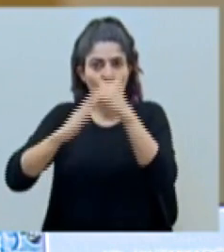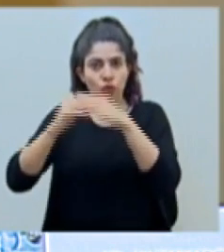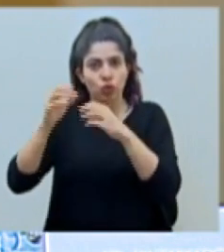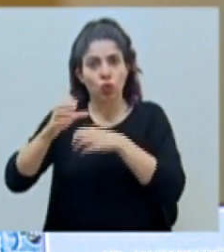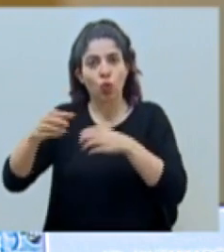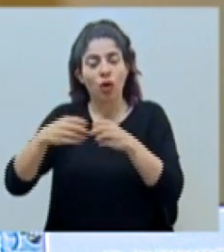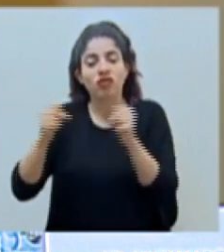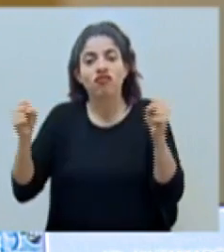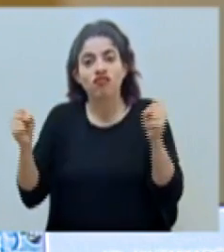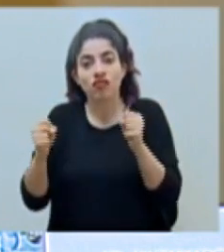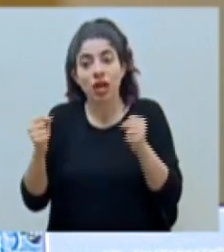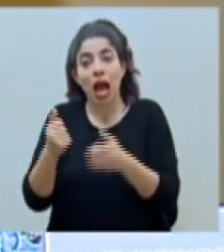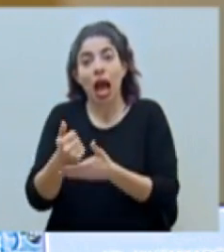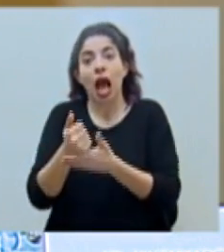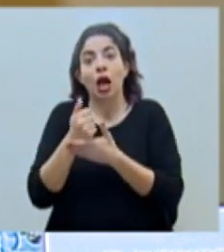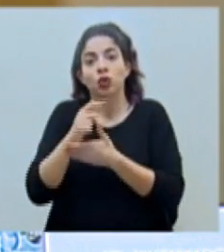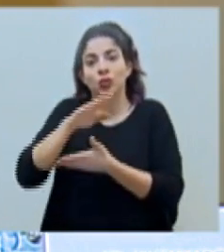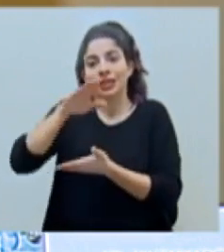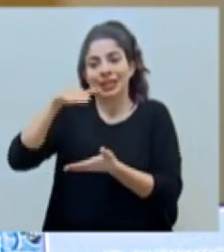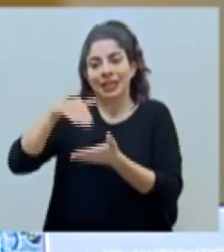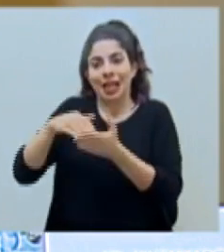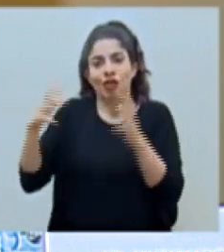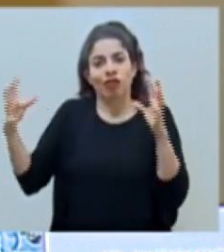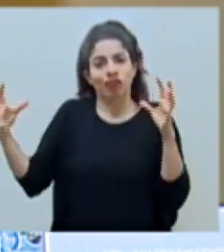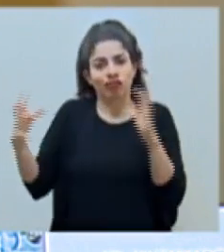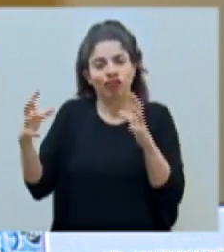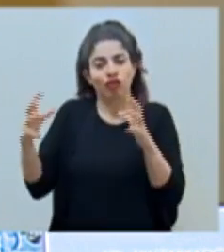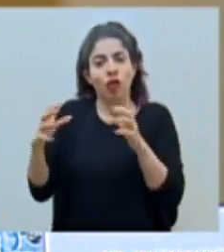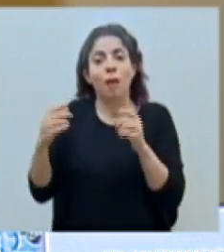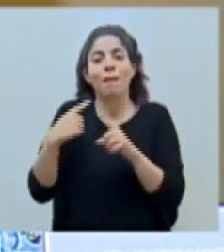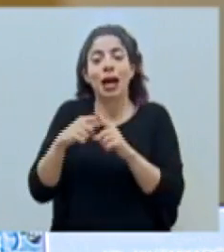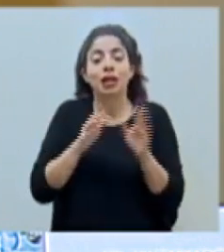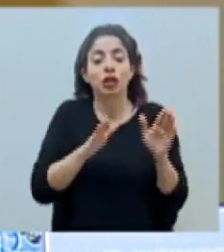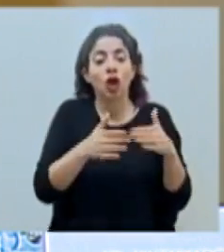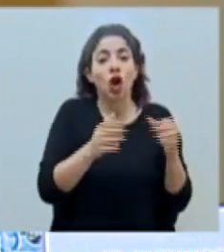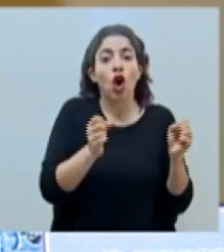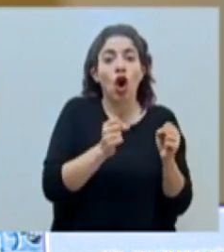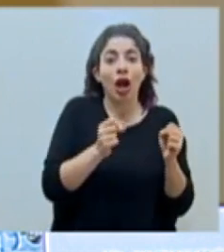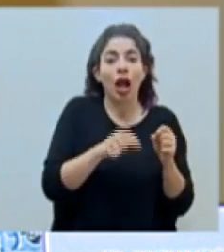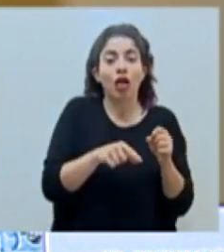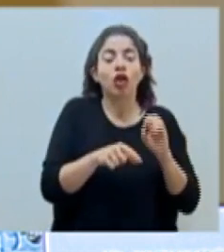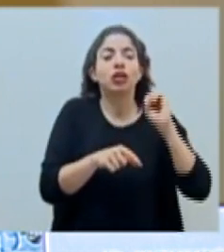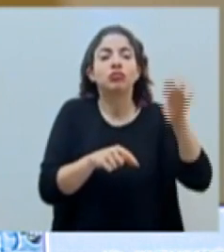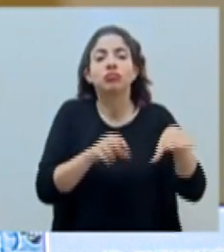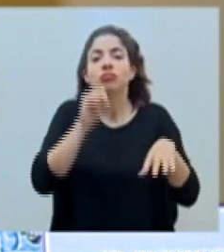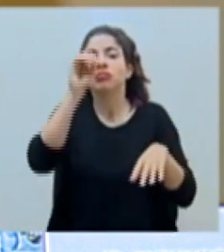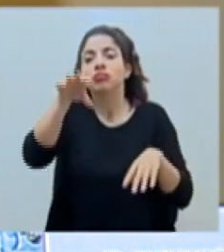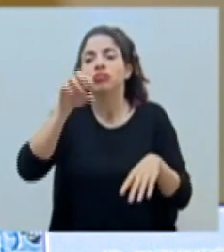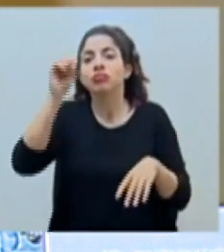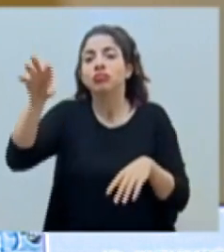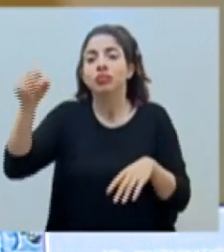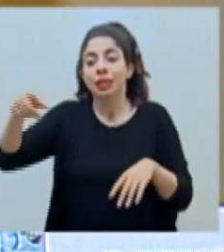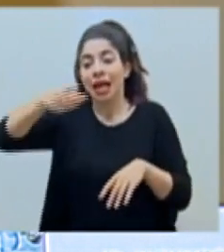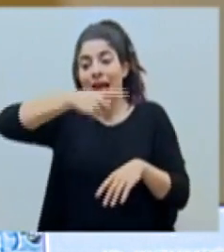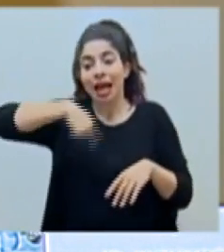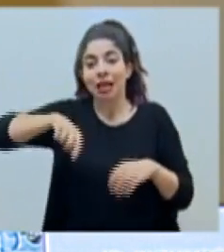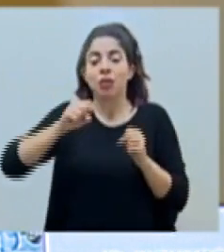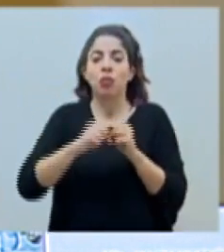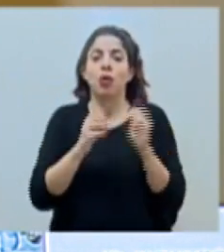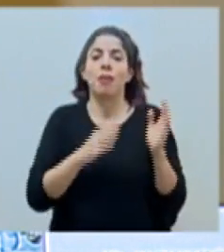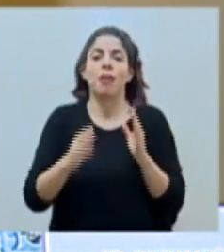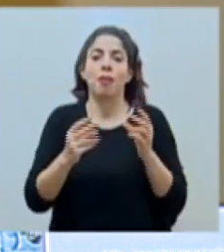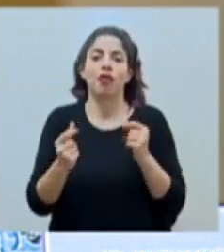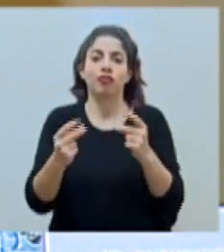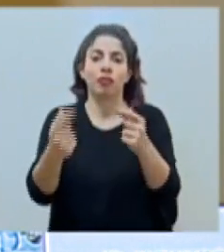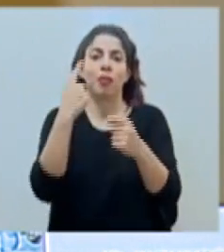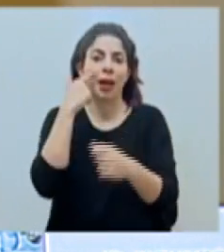permitiría también pues tener centralizada esa red de frío y los congeladores, distribuirlo en el resto de las áreas para poder agilizar esa logística del